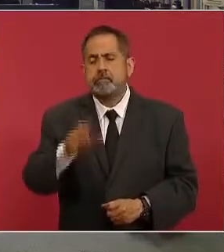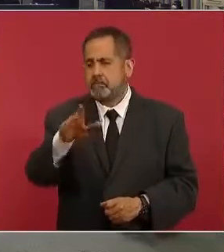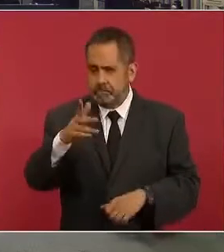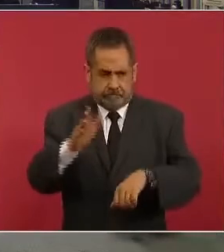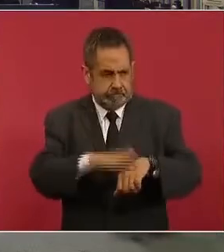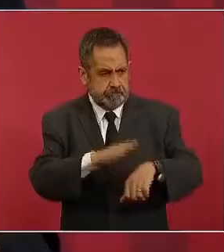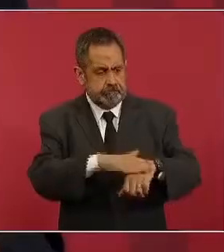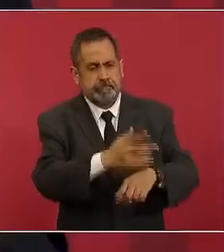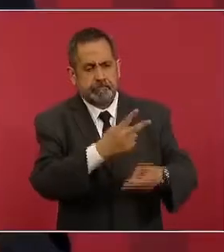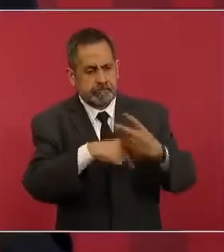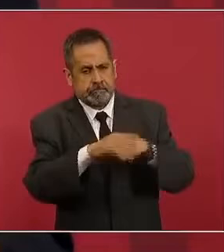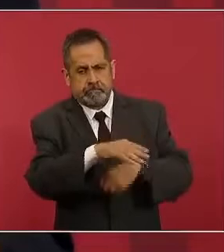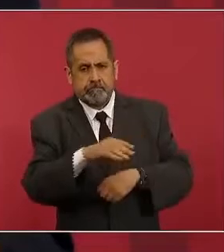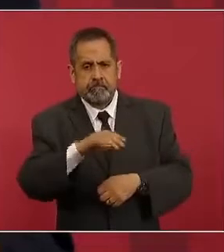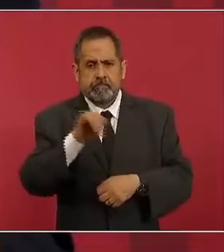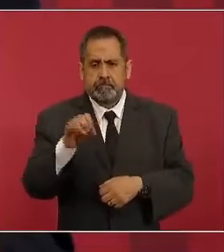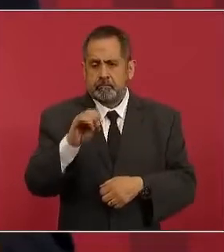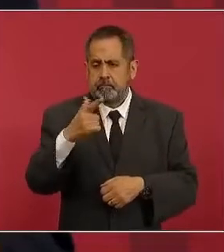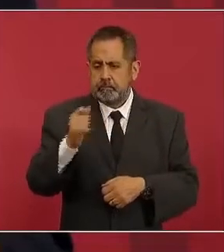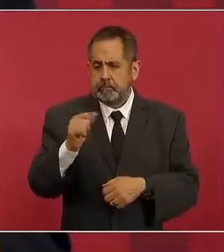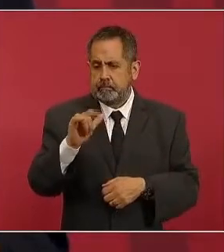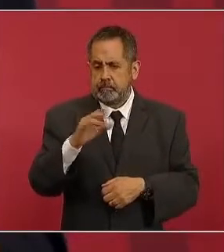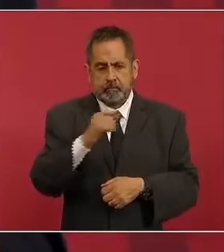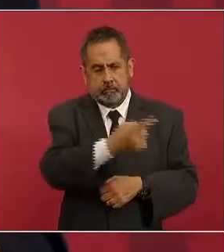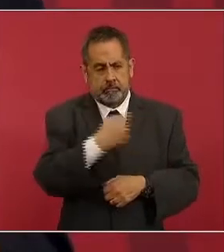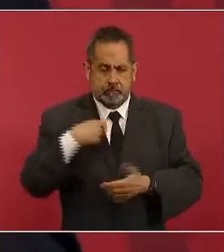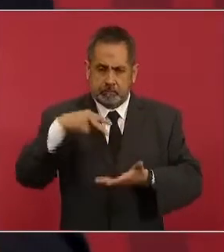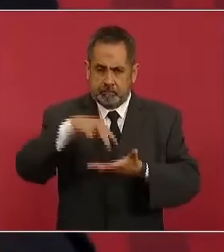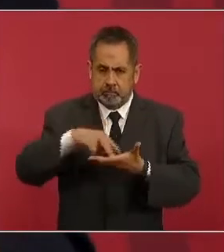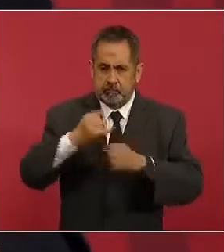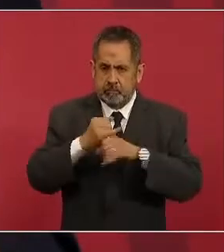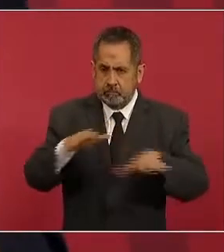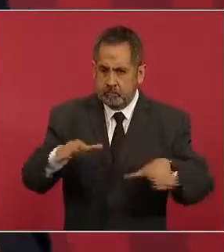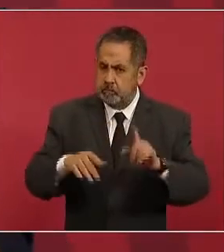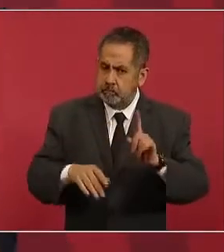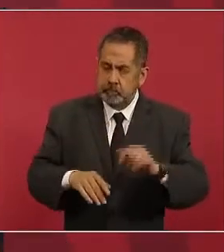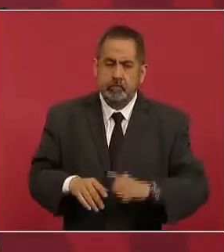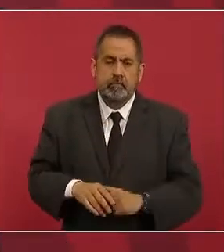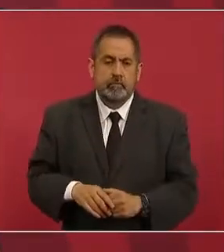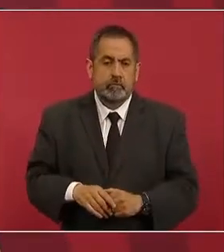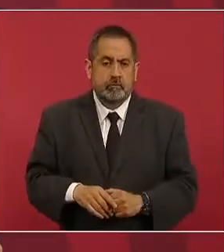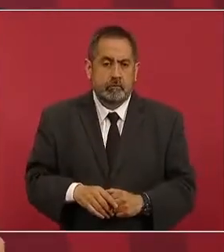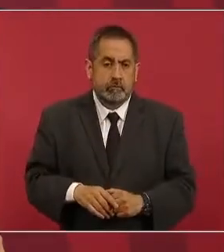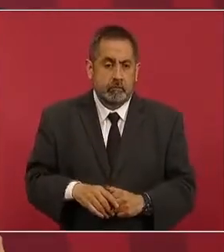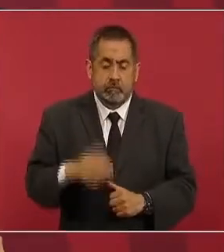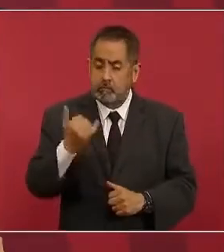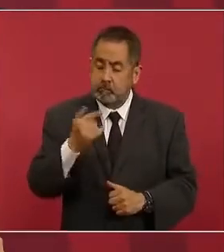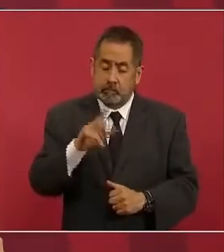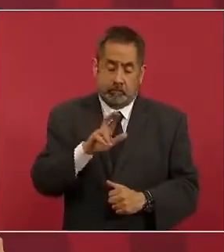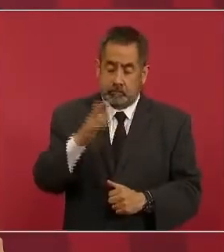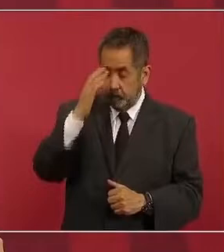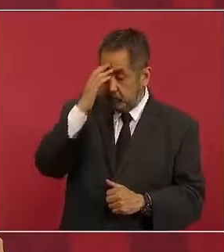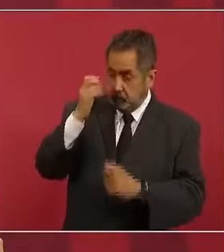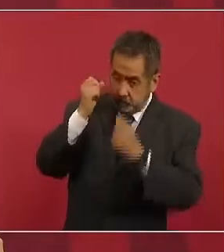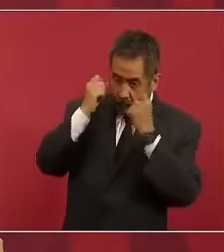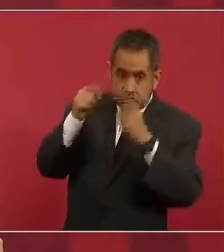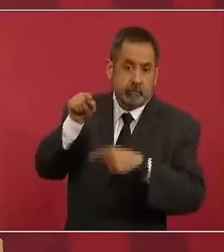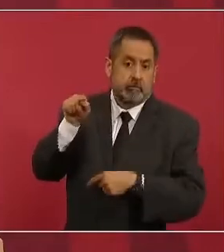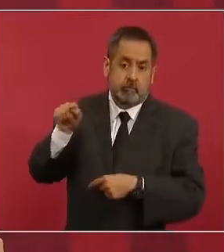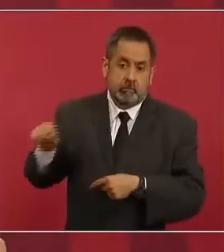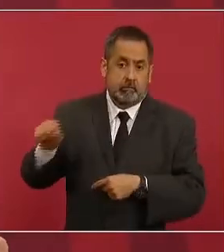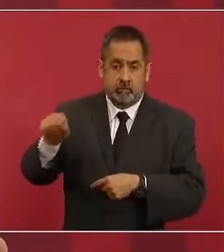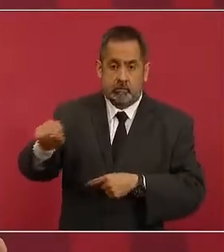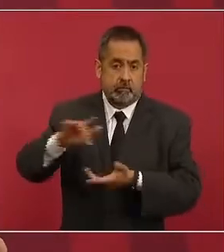informe el doctor Jorge Alcocer y reconocer pues lo que hacen